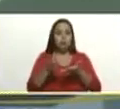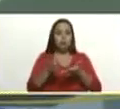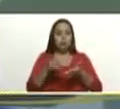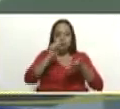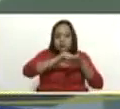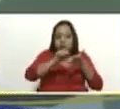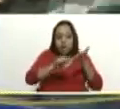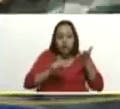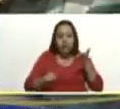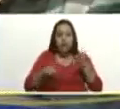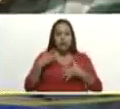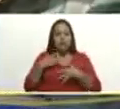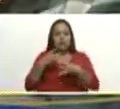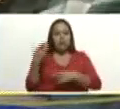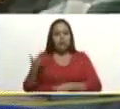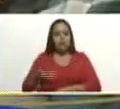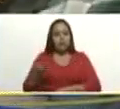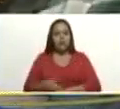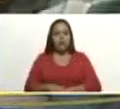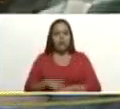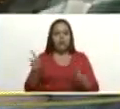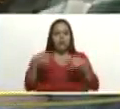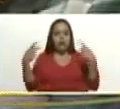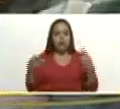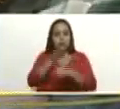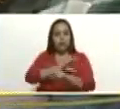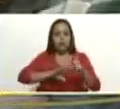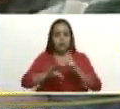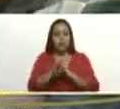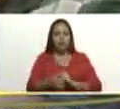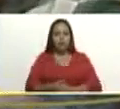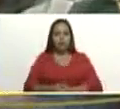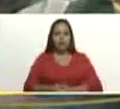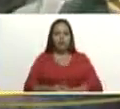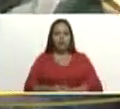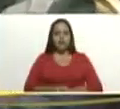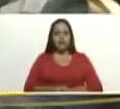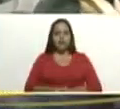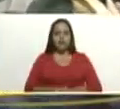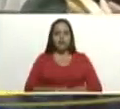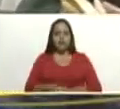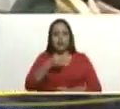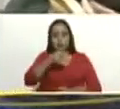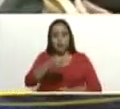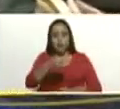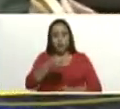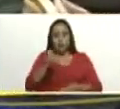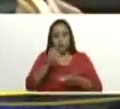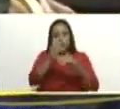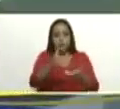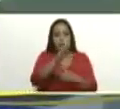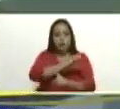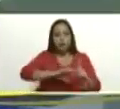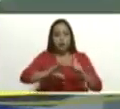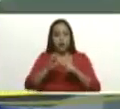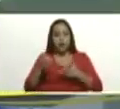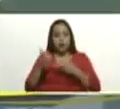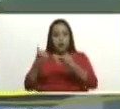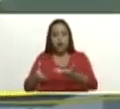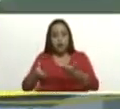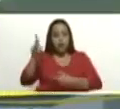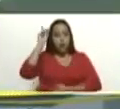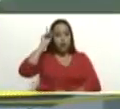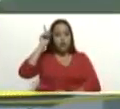importantes. Periodismo cultural, premio para la cultura, premios de docencia e